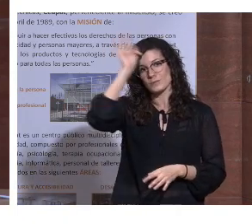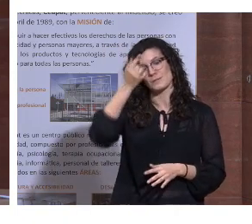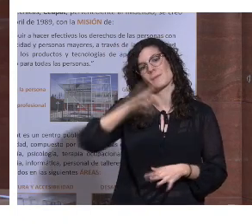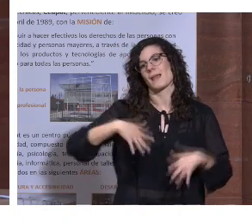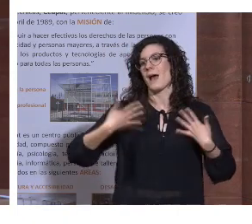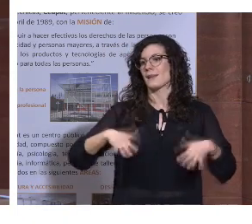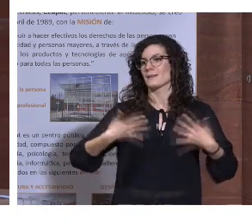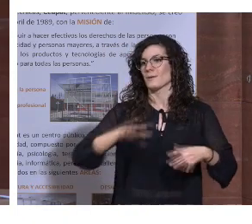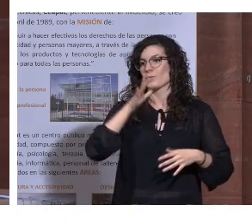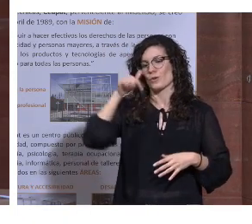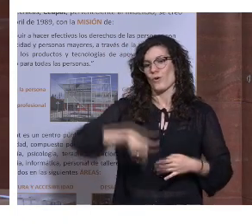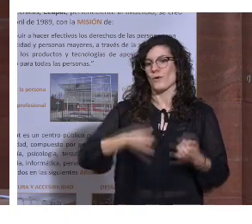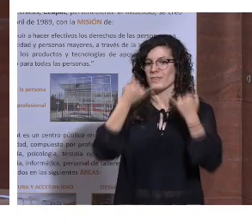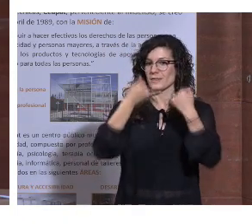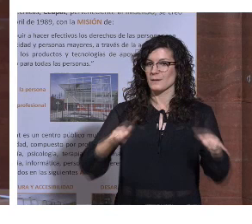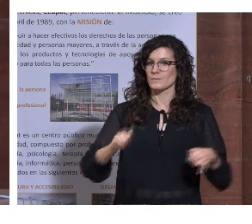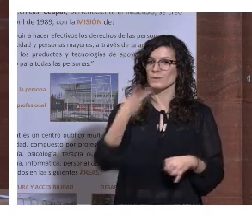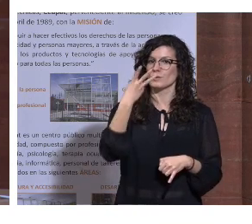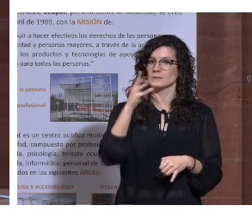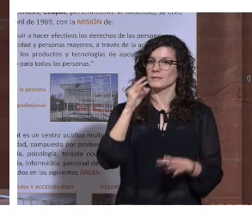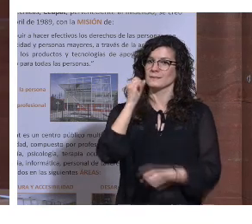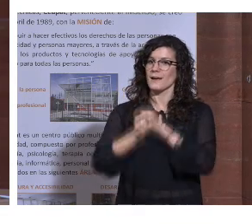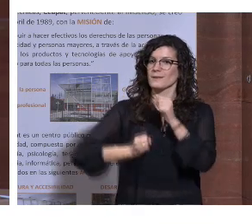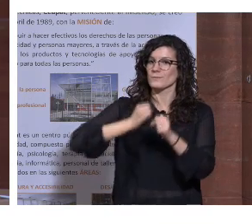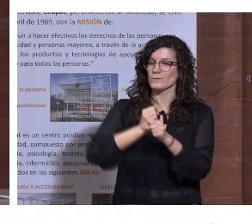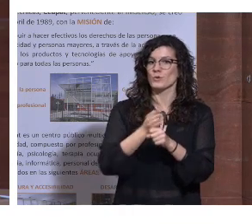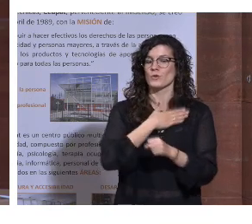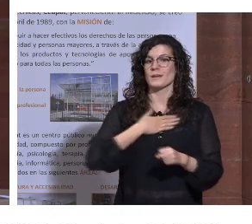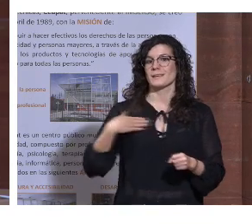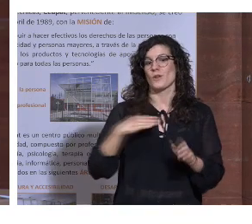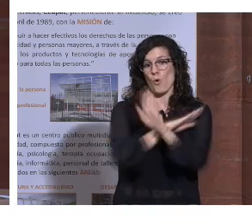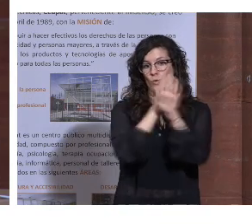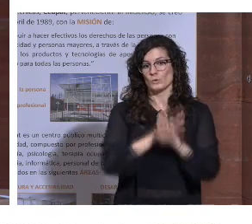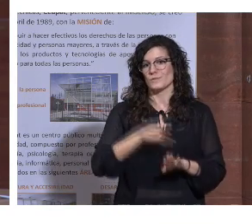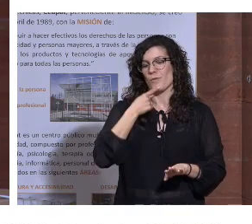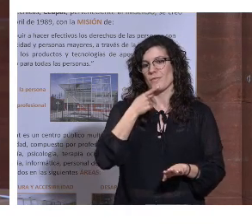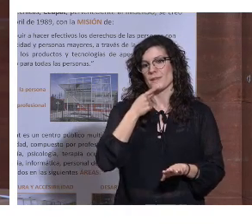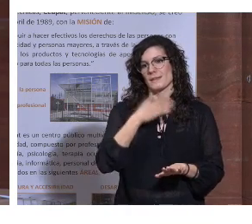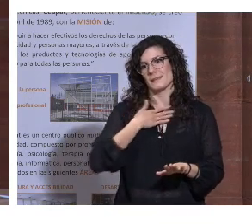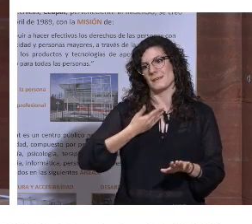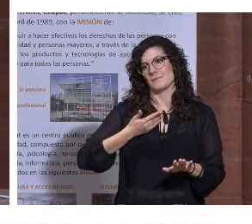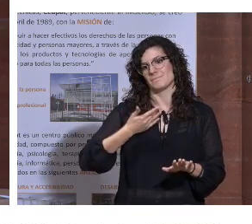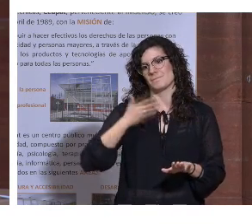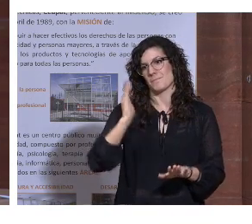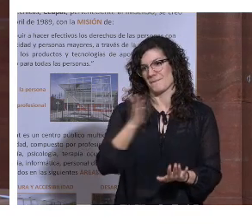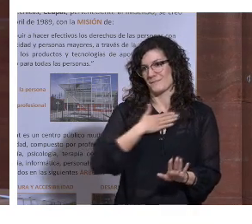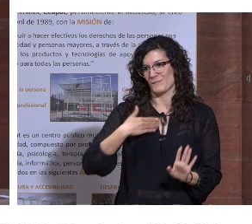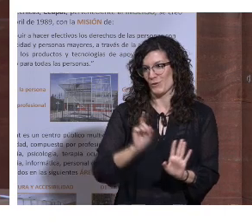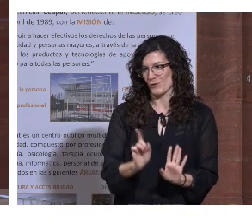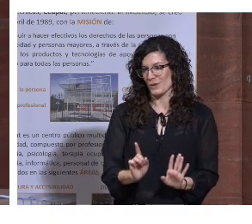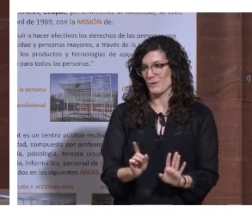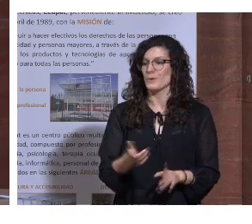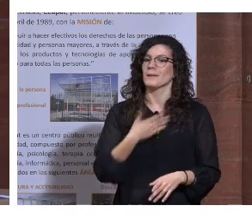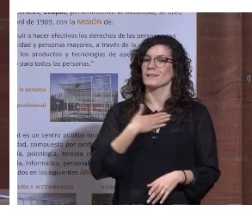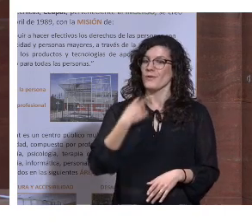estamos celebrando el 30 aniversario, quiero finalizar diciendo, y no quiero aguar la fiesta, por supuesto, que el